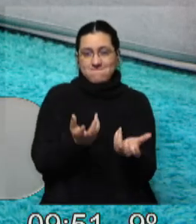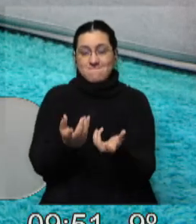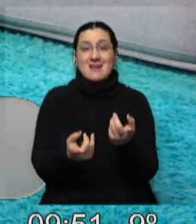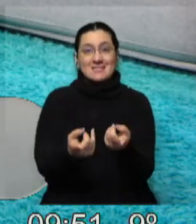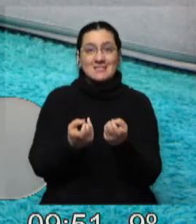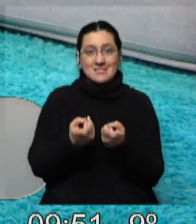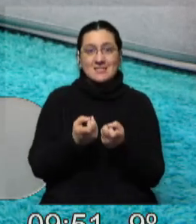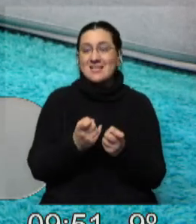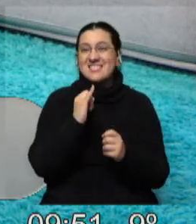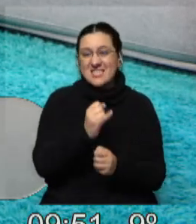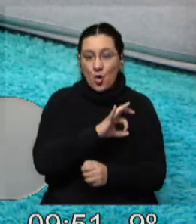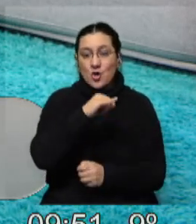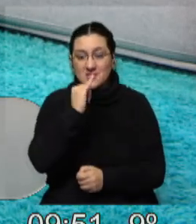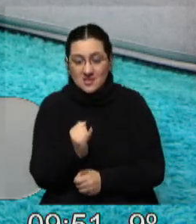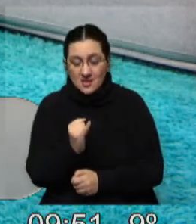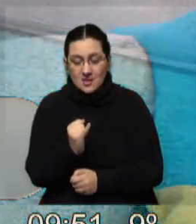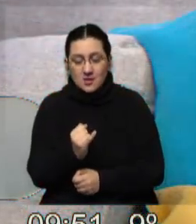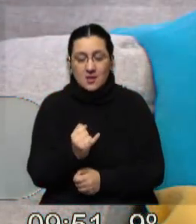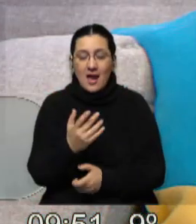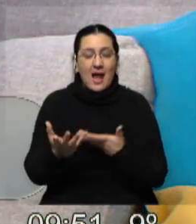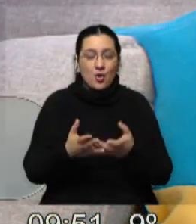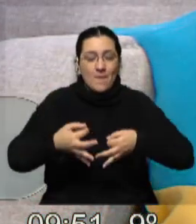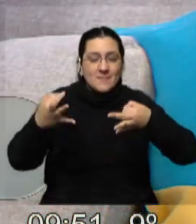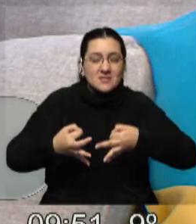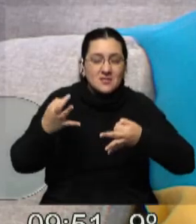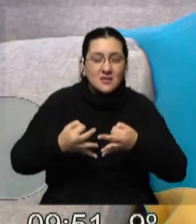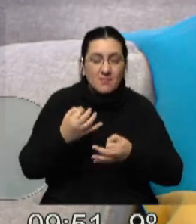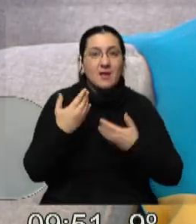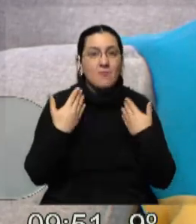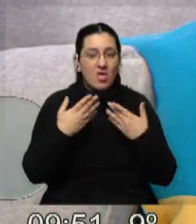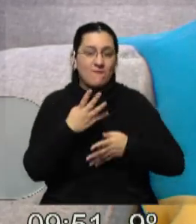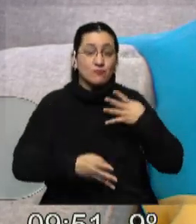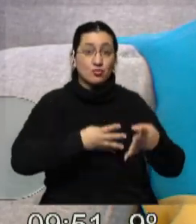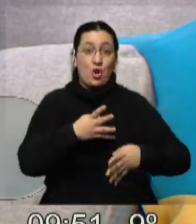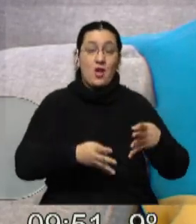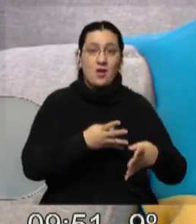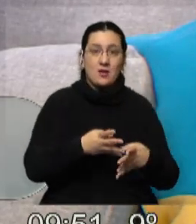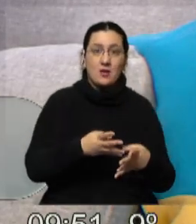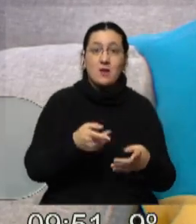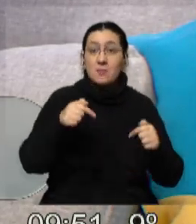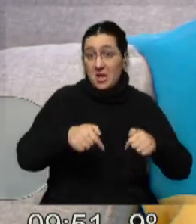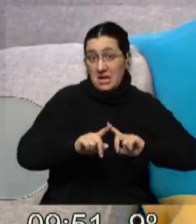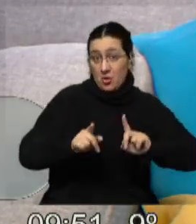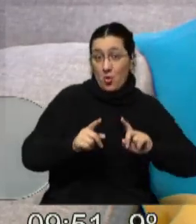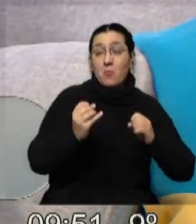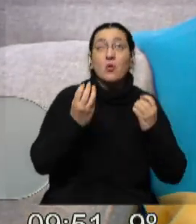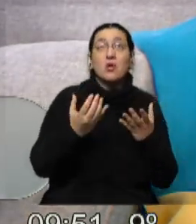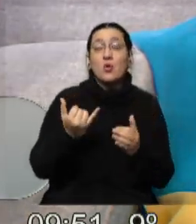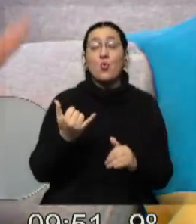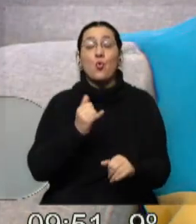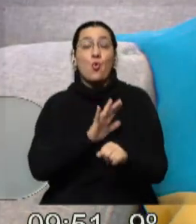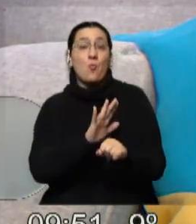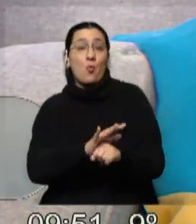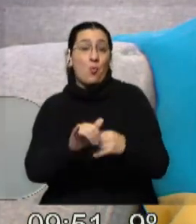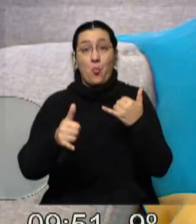parafilia. Requiere sí o sí de una práctica específica para funcionar sexualmente. En este caso no, porque ellos pueden tener